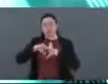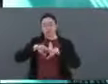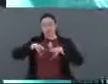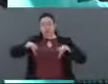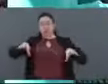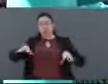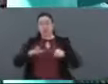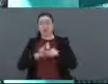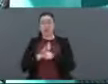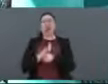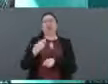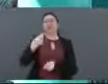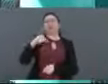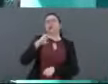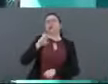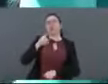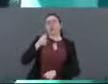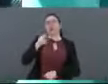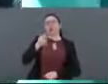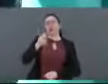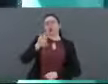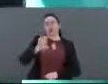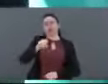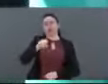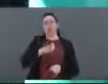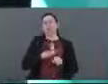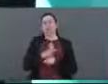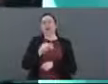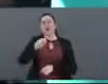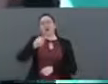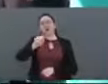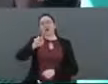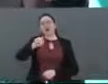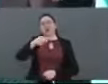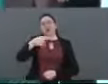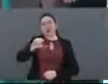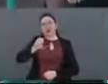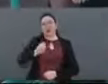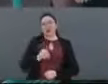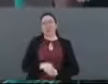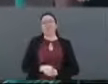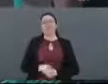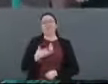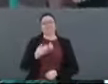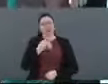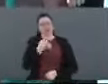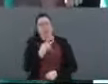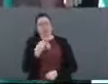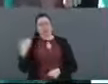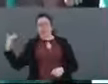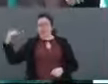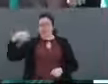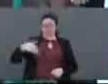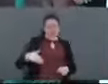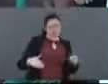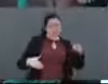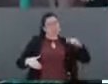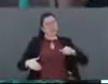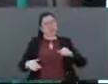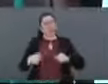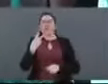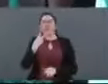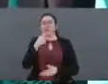por oxidación de ese nitrógeno amoniacal. Tenemos dos entradas porque hay dos pozos que abastecen a esta planta. Uno